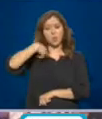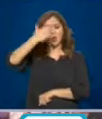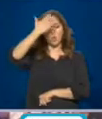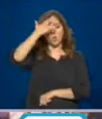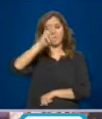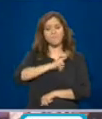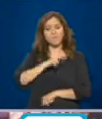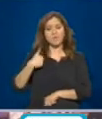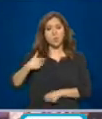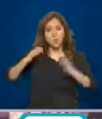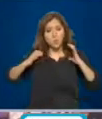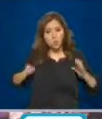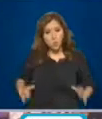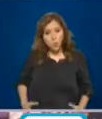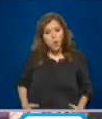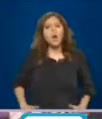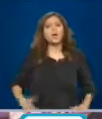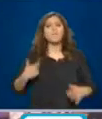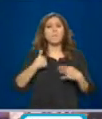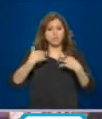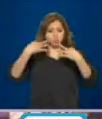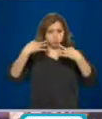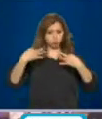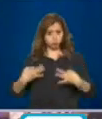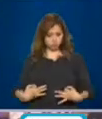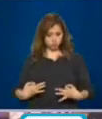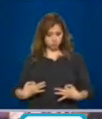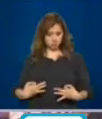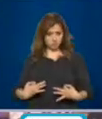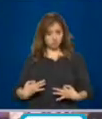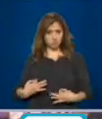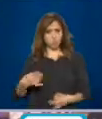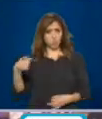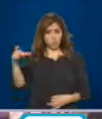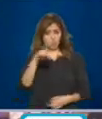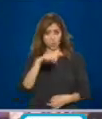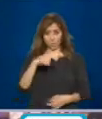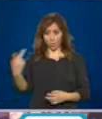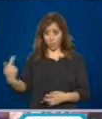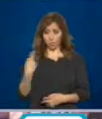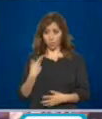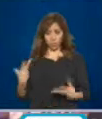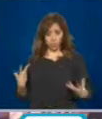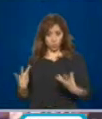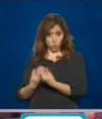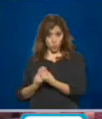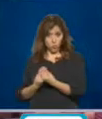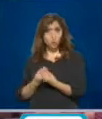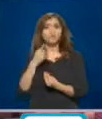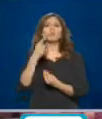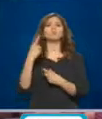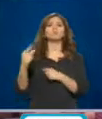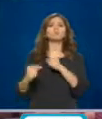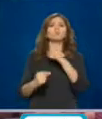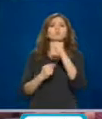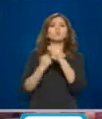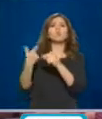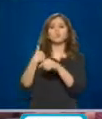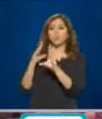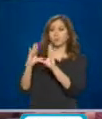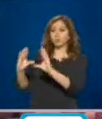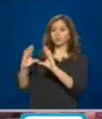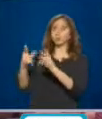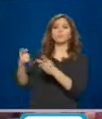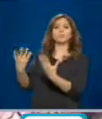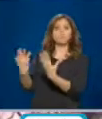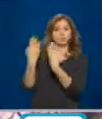erotismo, Ajá. tiene que ver con un trabajo personal, pero por supuesto que cuando estás en pareja, la idea es que trabajemos juntos con esta misma Claro.